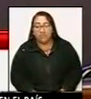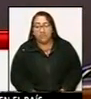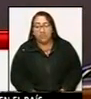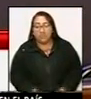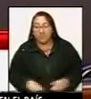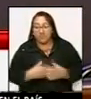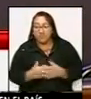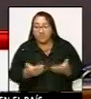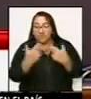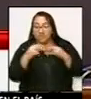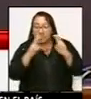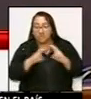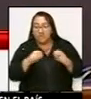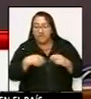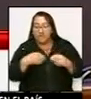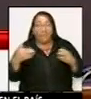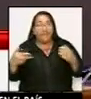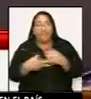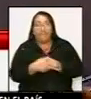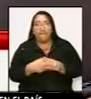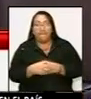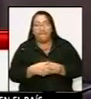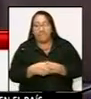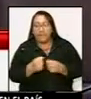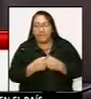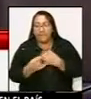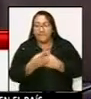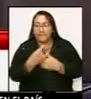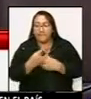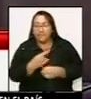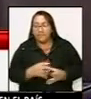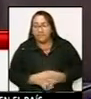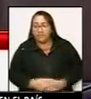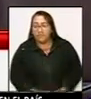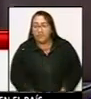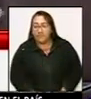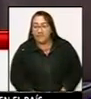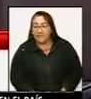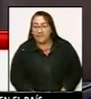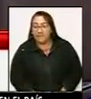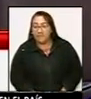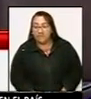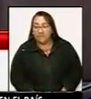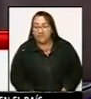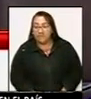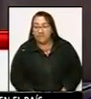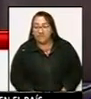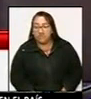Y los que venimos investigando nos quieren cortar la cabeza con amenazas, amenazando a nuestra familia y mil de cosas.